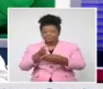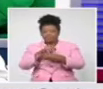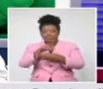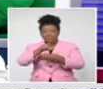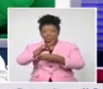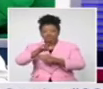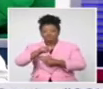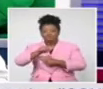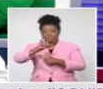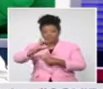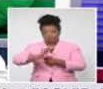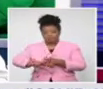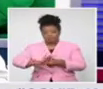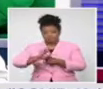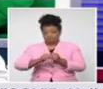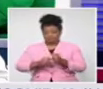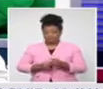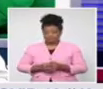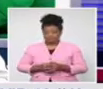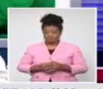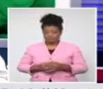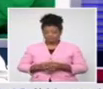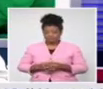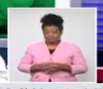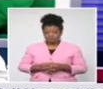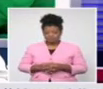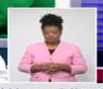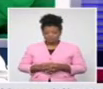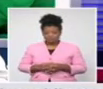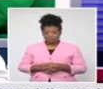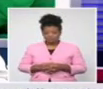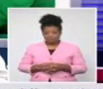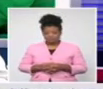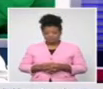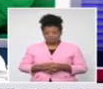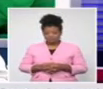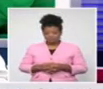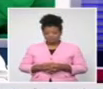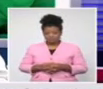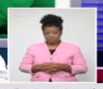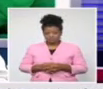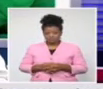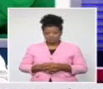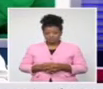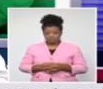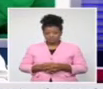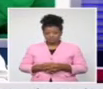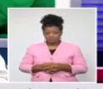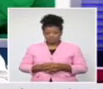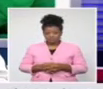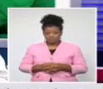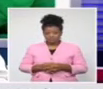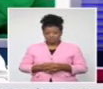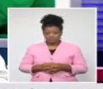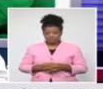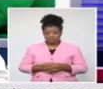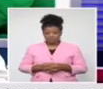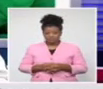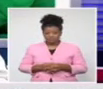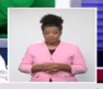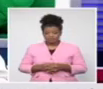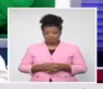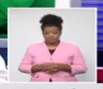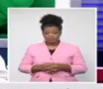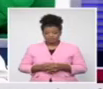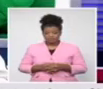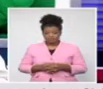todos los diagnosticados en Cuba han estado en los grupos de edades pediátricas. Activos en el día de ayer